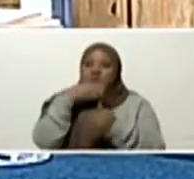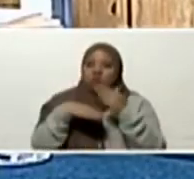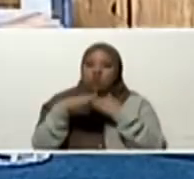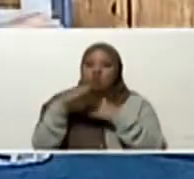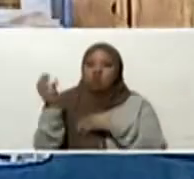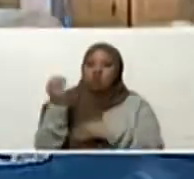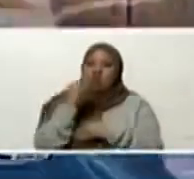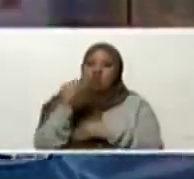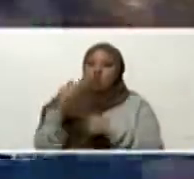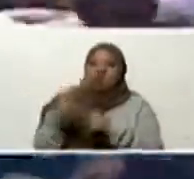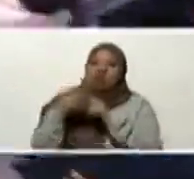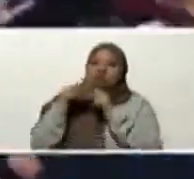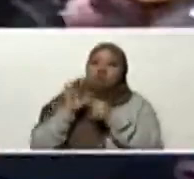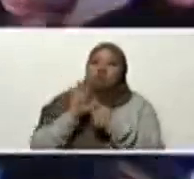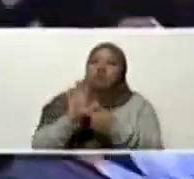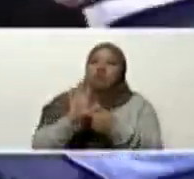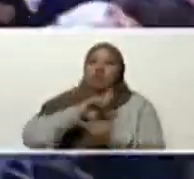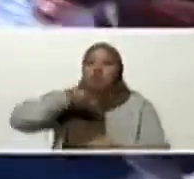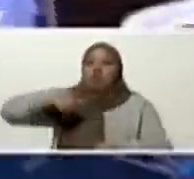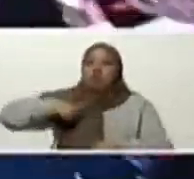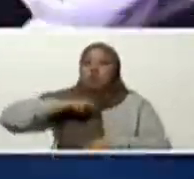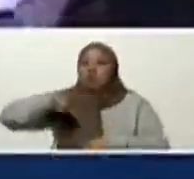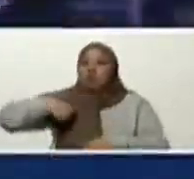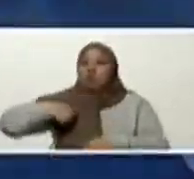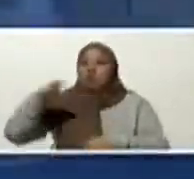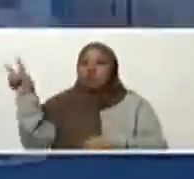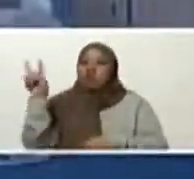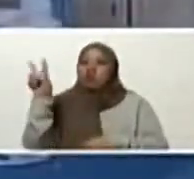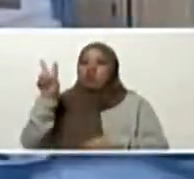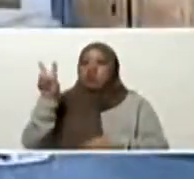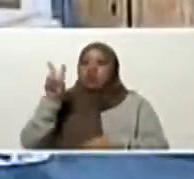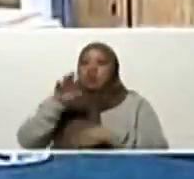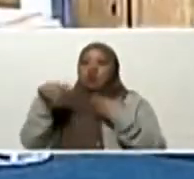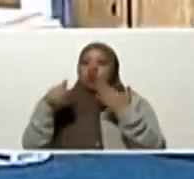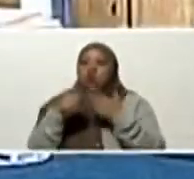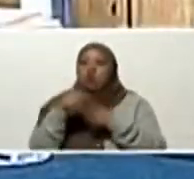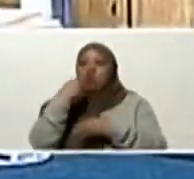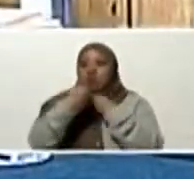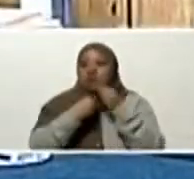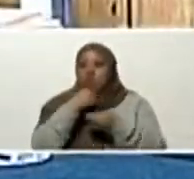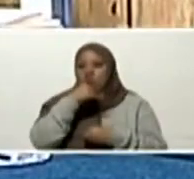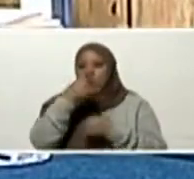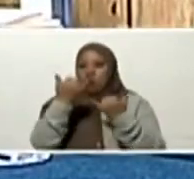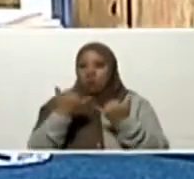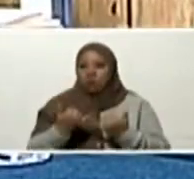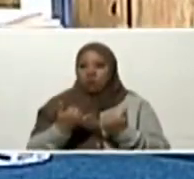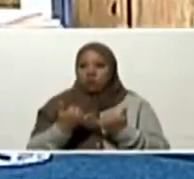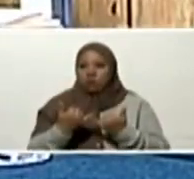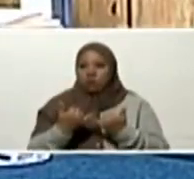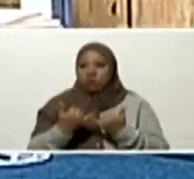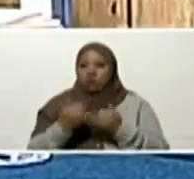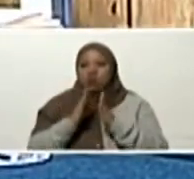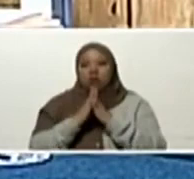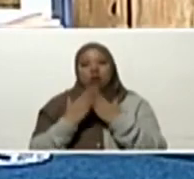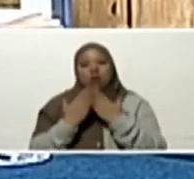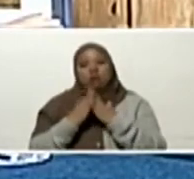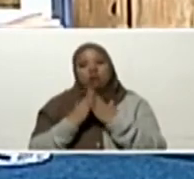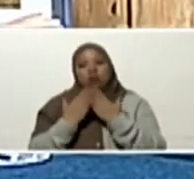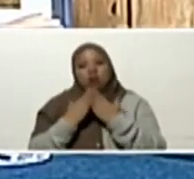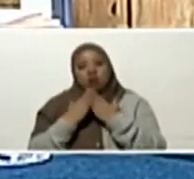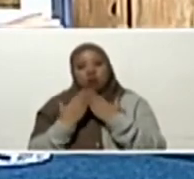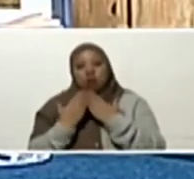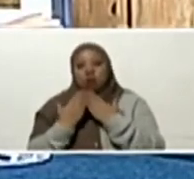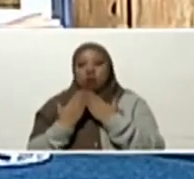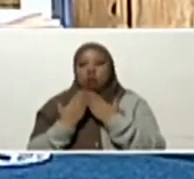una vez más demostrar de que estamos hechos los venezolanos y las venezolanas. Bueno, el libro es una compilación